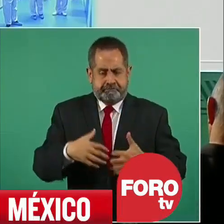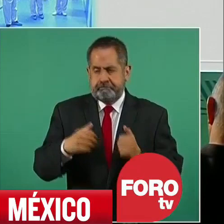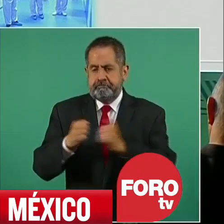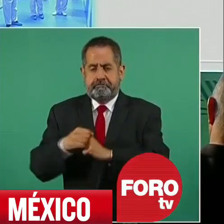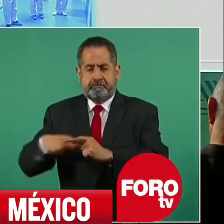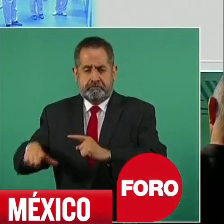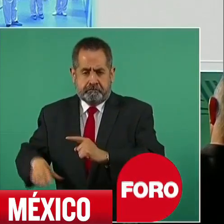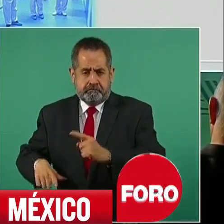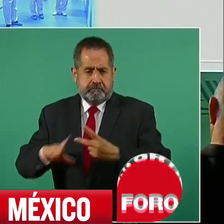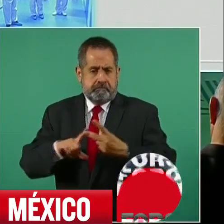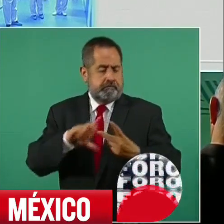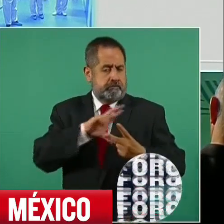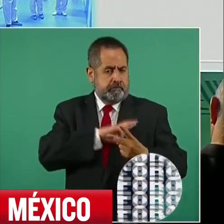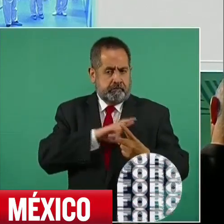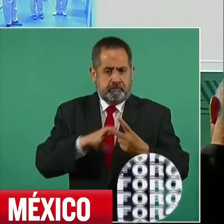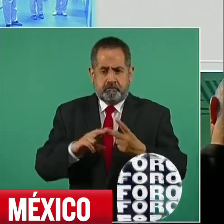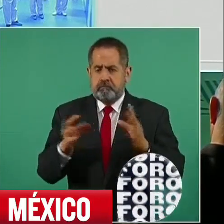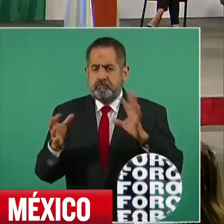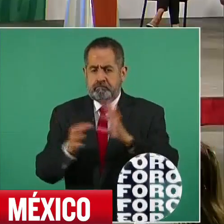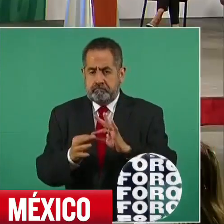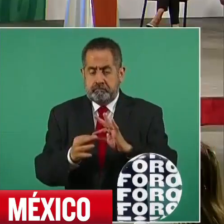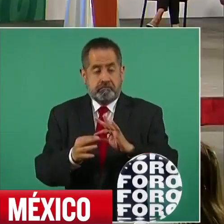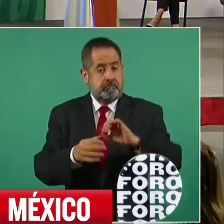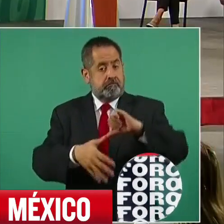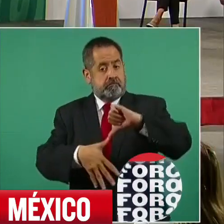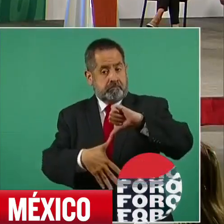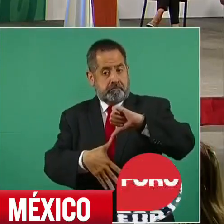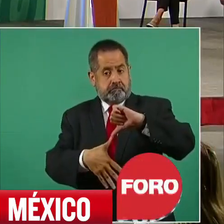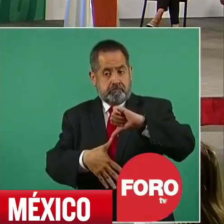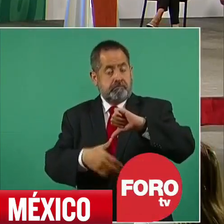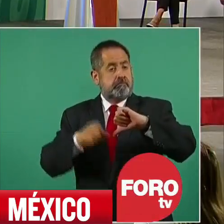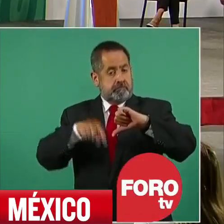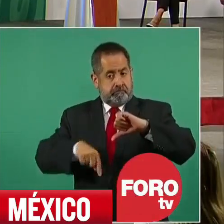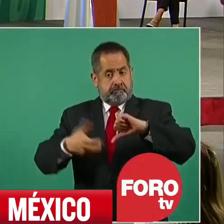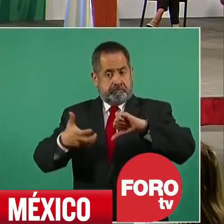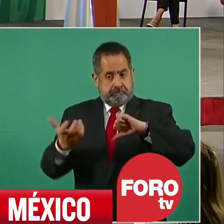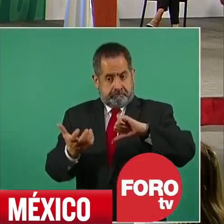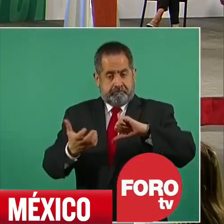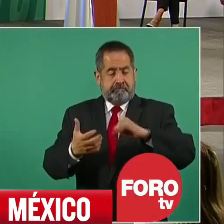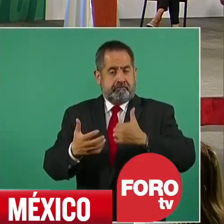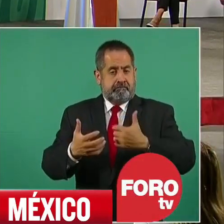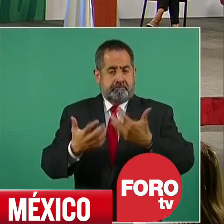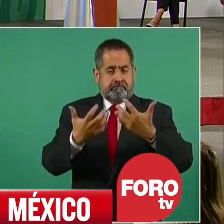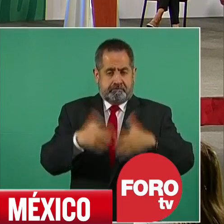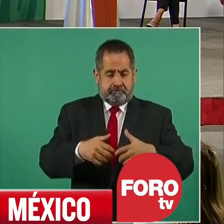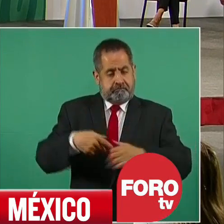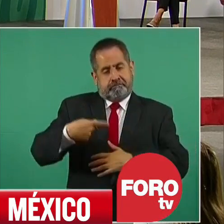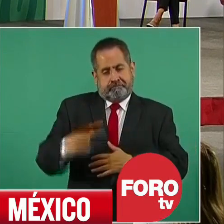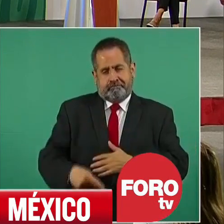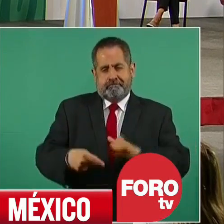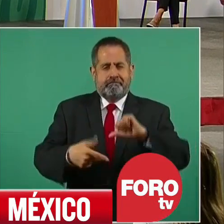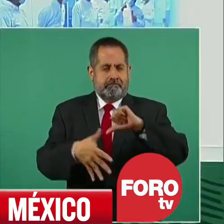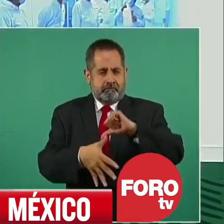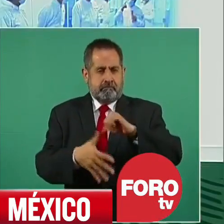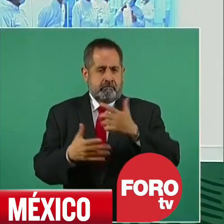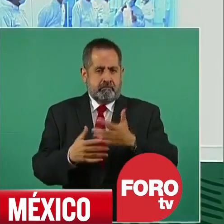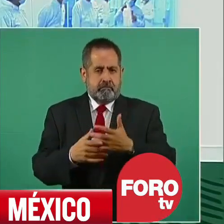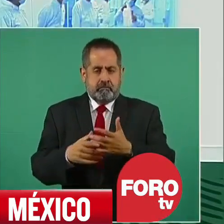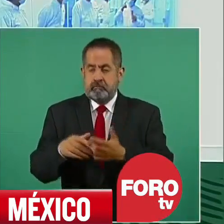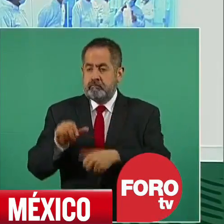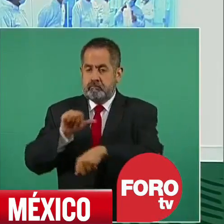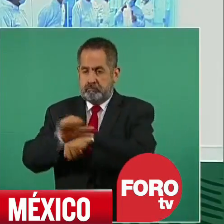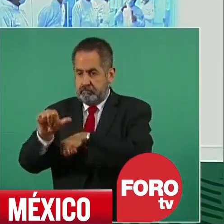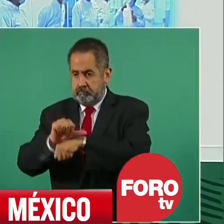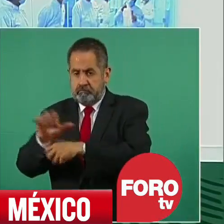COFEPRIS realizó un proceso sanitario para garantizar que las vacunas AstraZeneca contra el SARS-CoV-2 envasadas en México sean